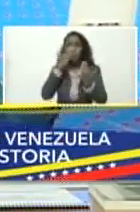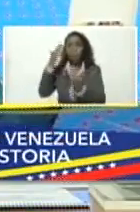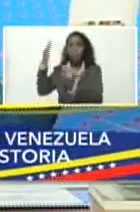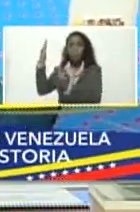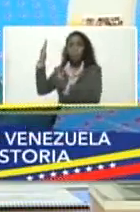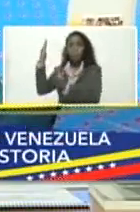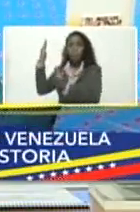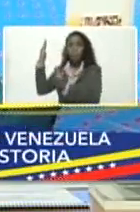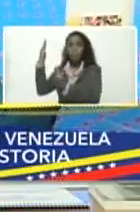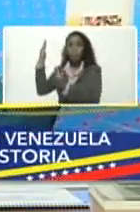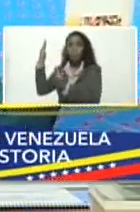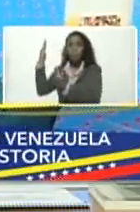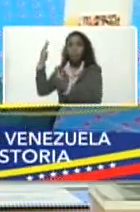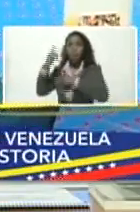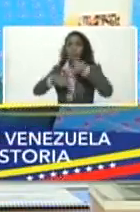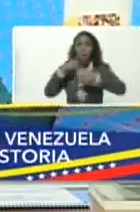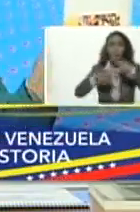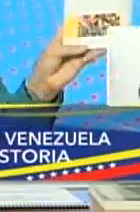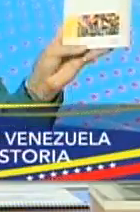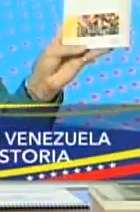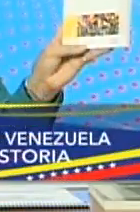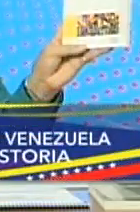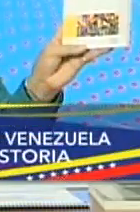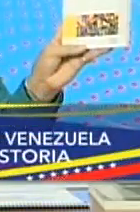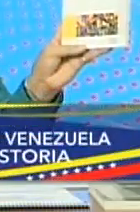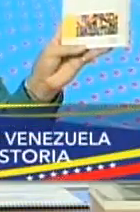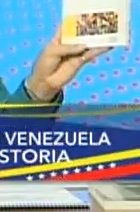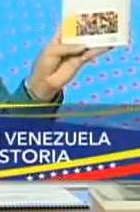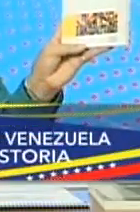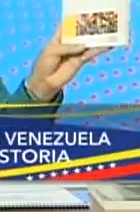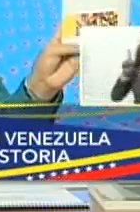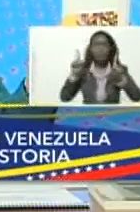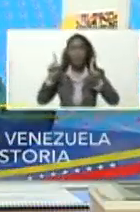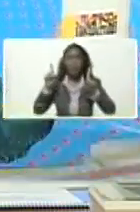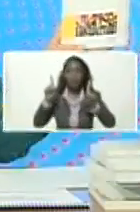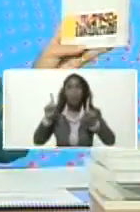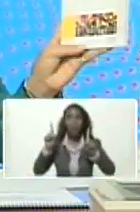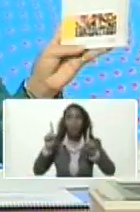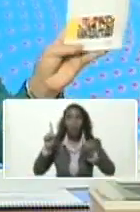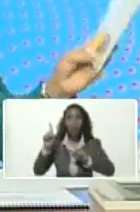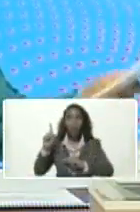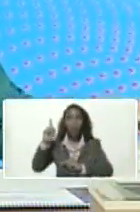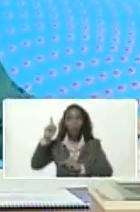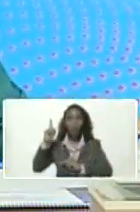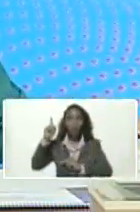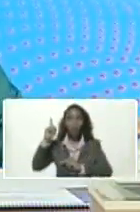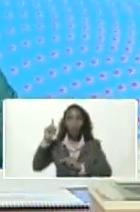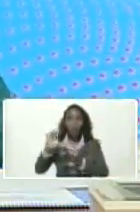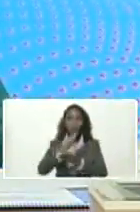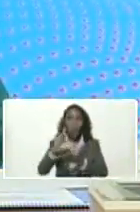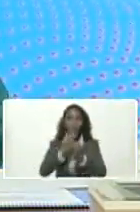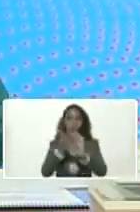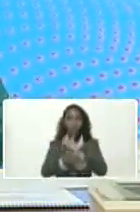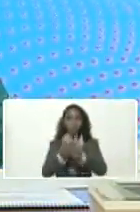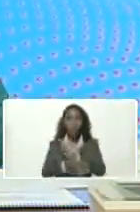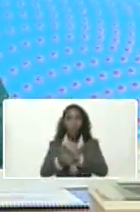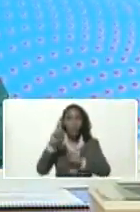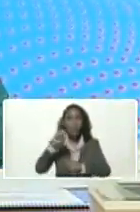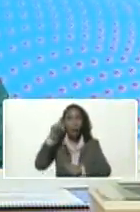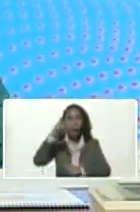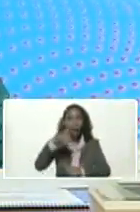hermosa, multicolor, como saliendo, como el amanecer con unos ojos. También por aquí tenemos